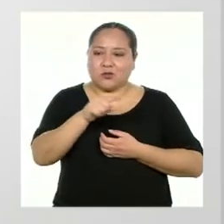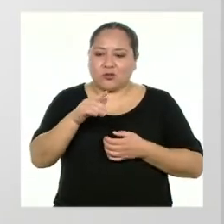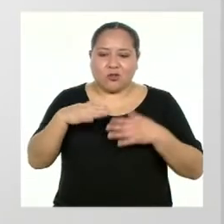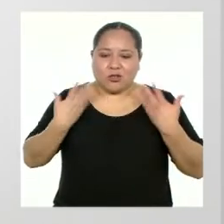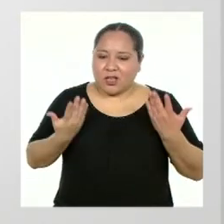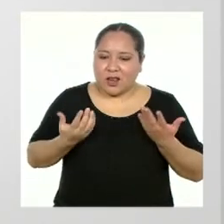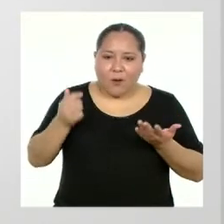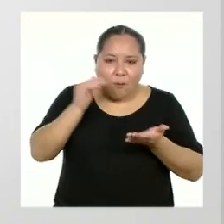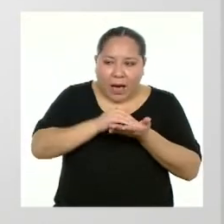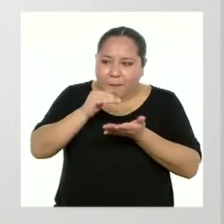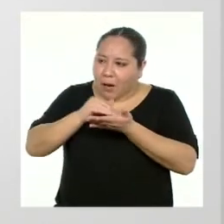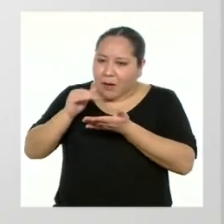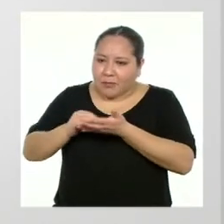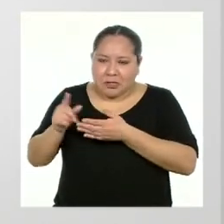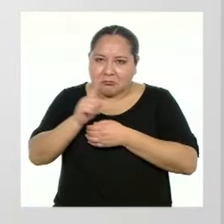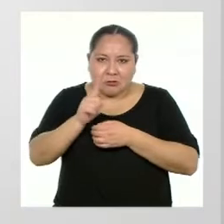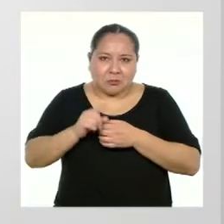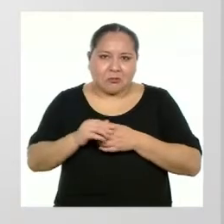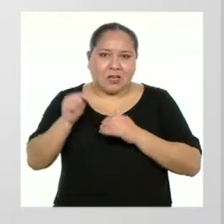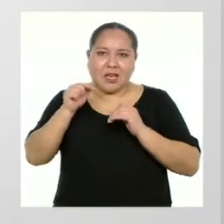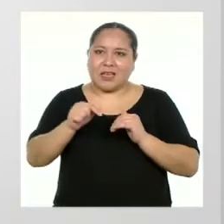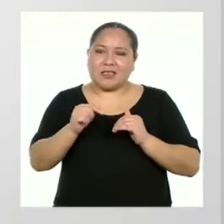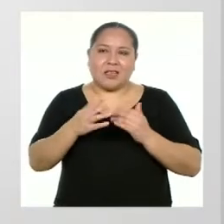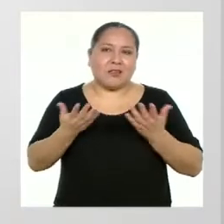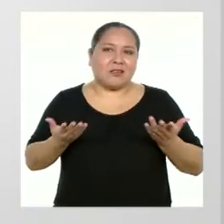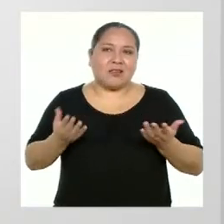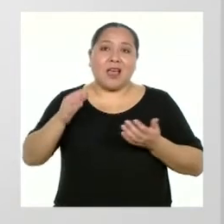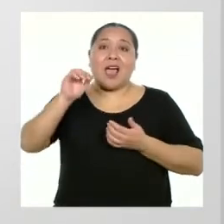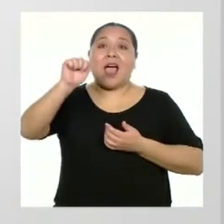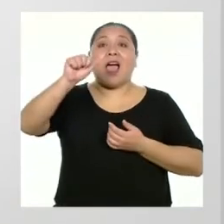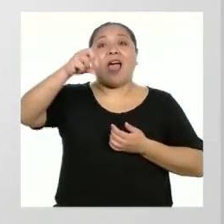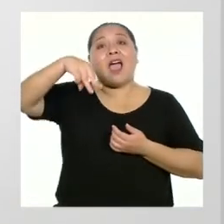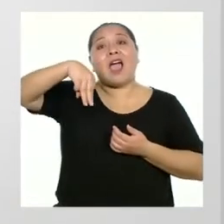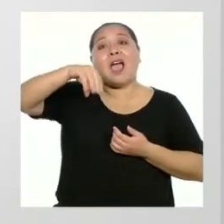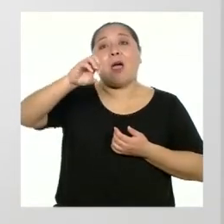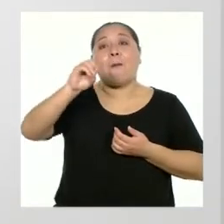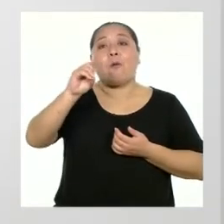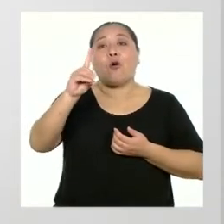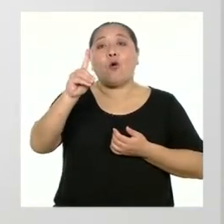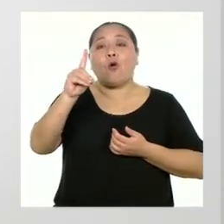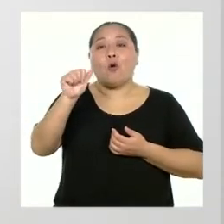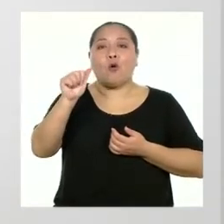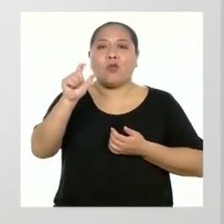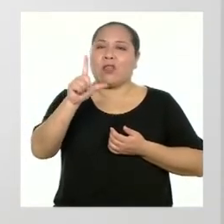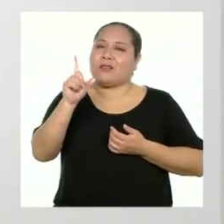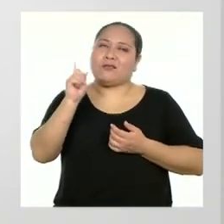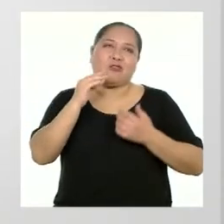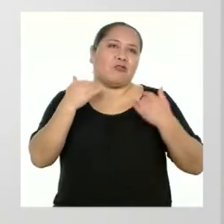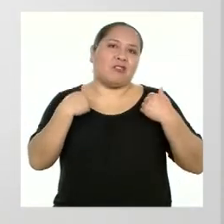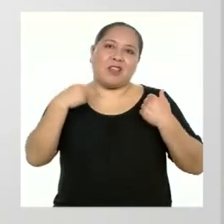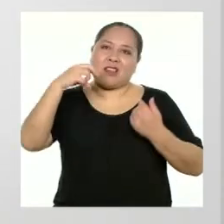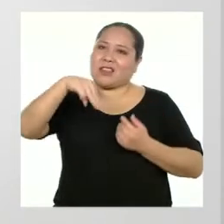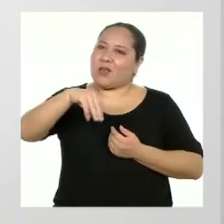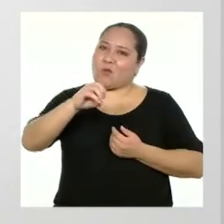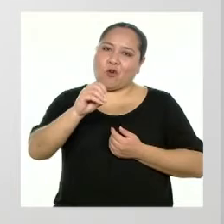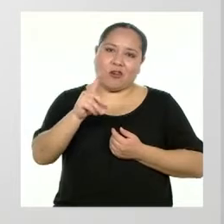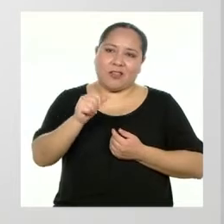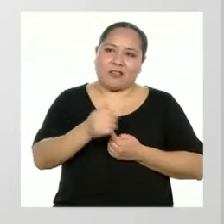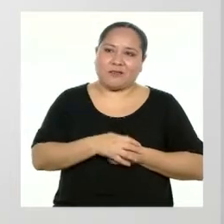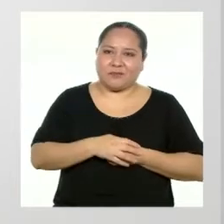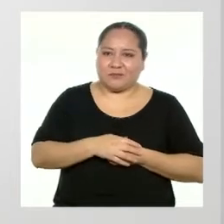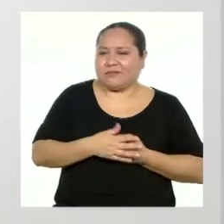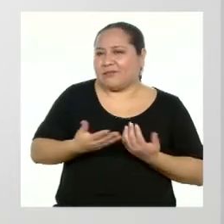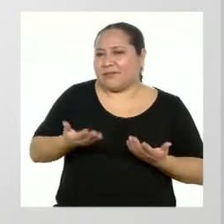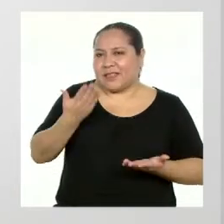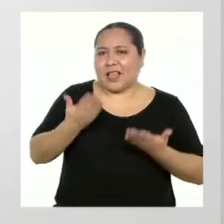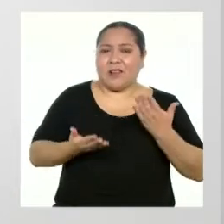mayor frecuencia, esta distribución de datos es amodal, es decir, no se puede resumir con la moda. ¿Sabes? Pueden